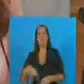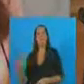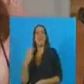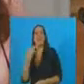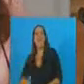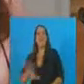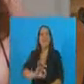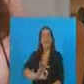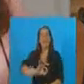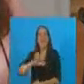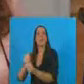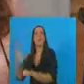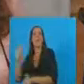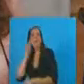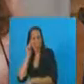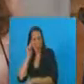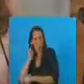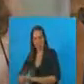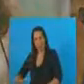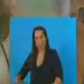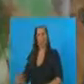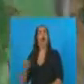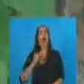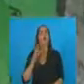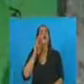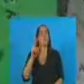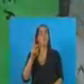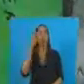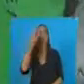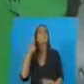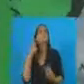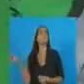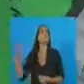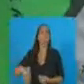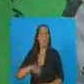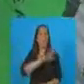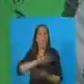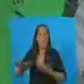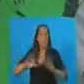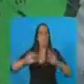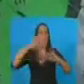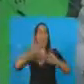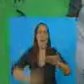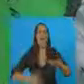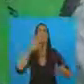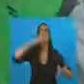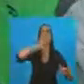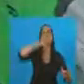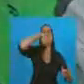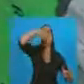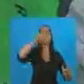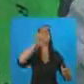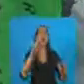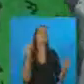2012, le agregamos el plan SMARC, que en el año 2012 contempla a los niños de 6